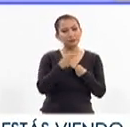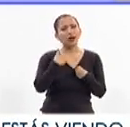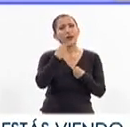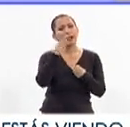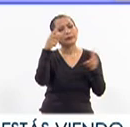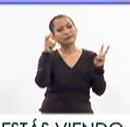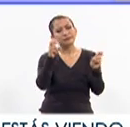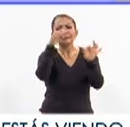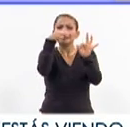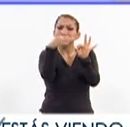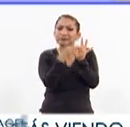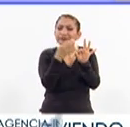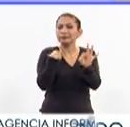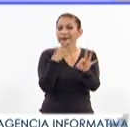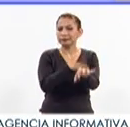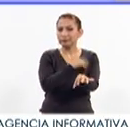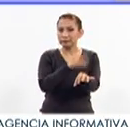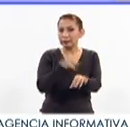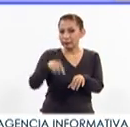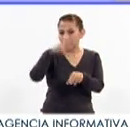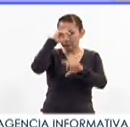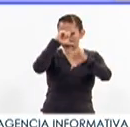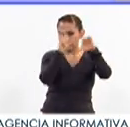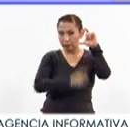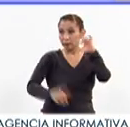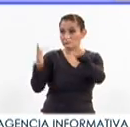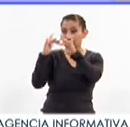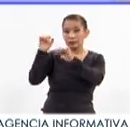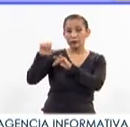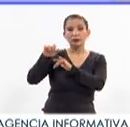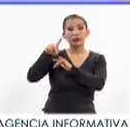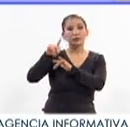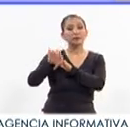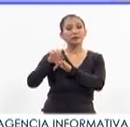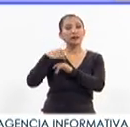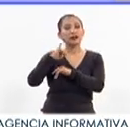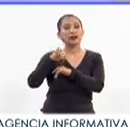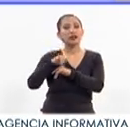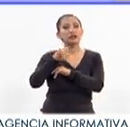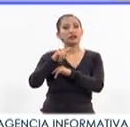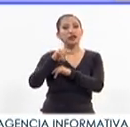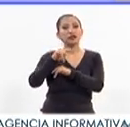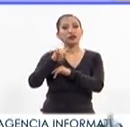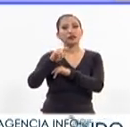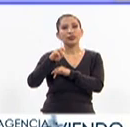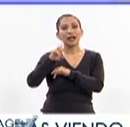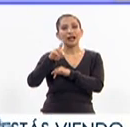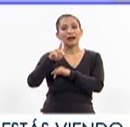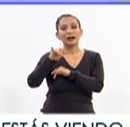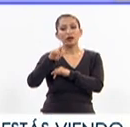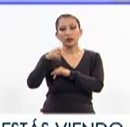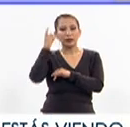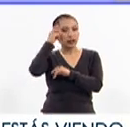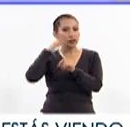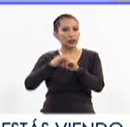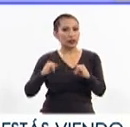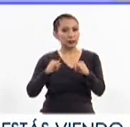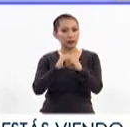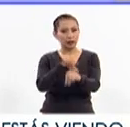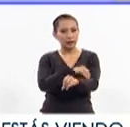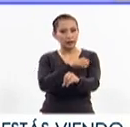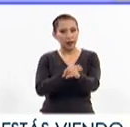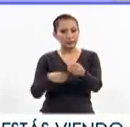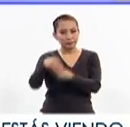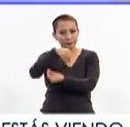hablar sobre la eficiencia energética en nuestro país y nos enlazamos vía Skype con el doctor Jesús Antonio del Río Portilla. Él es director del Instituto de